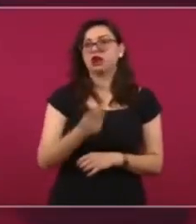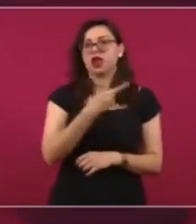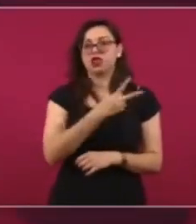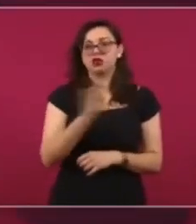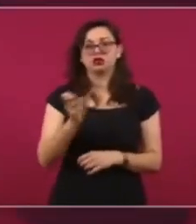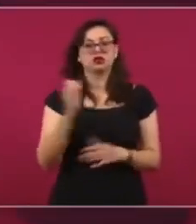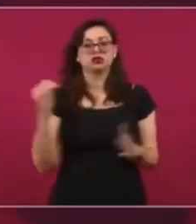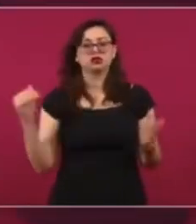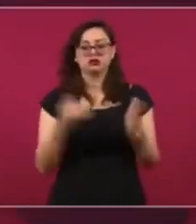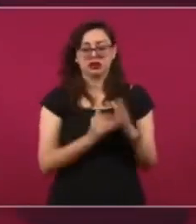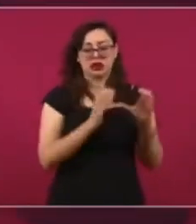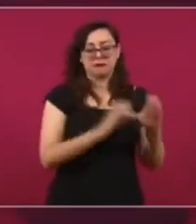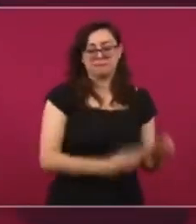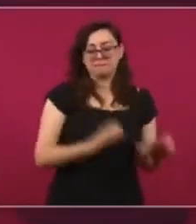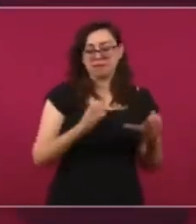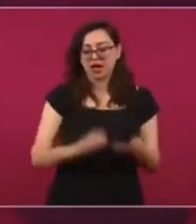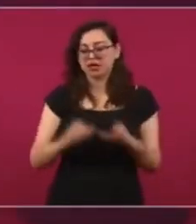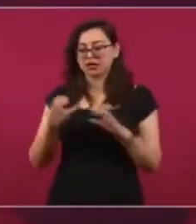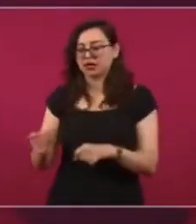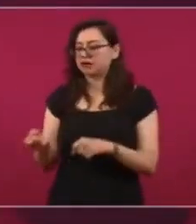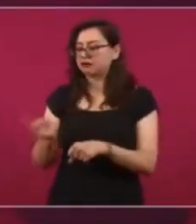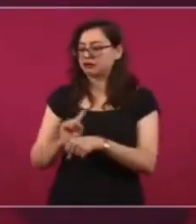porque actuamos